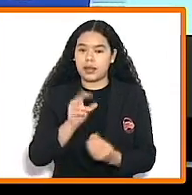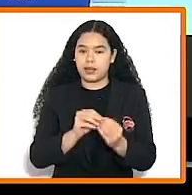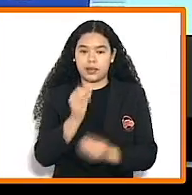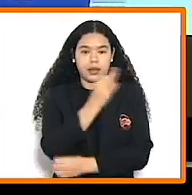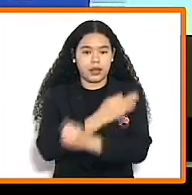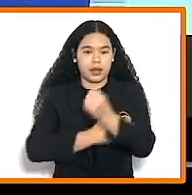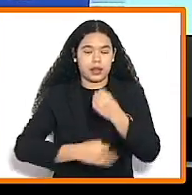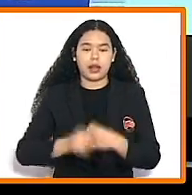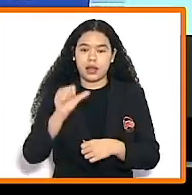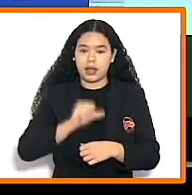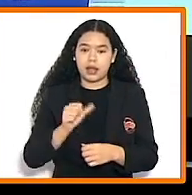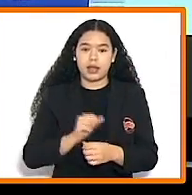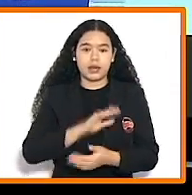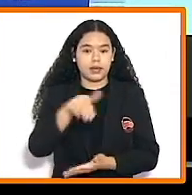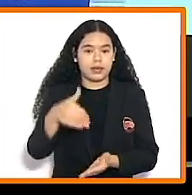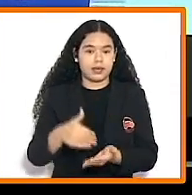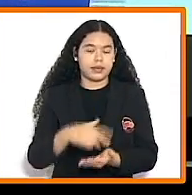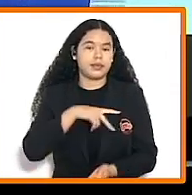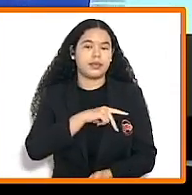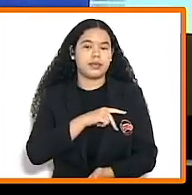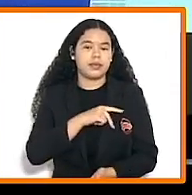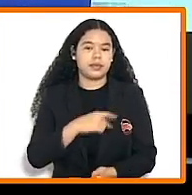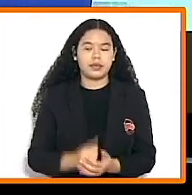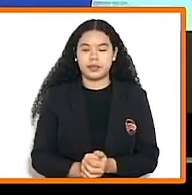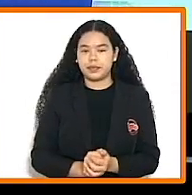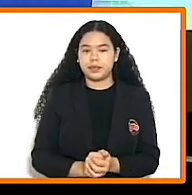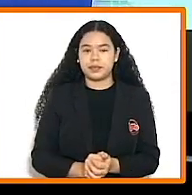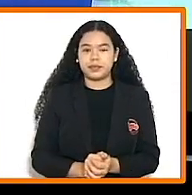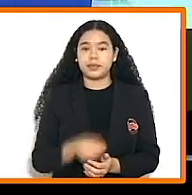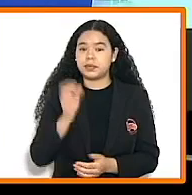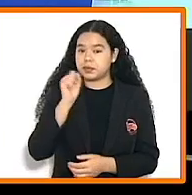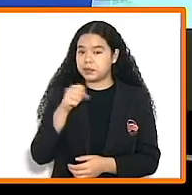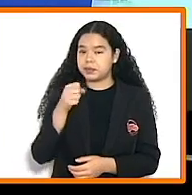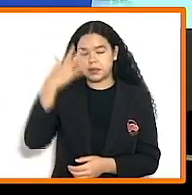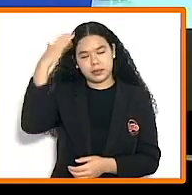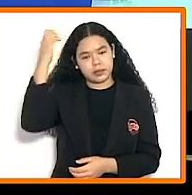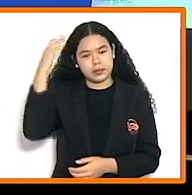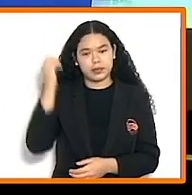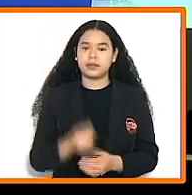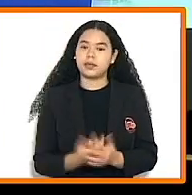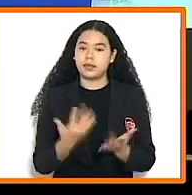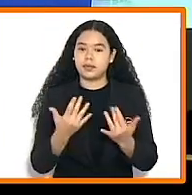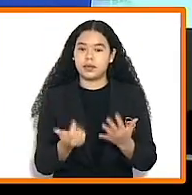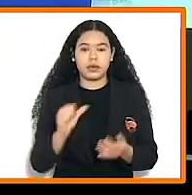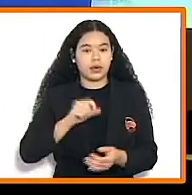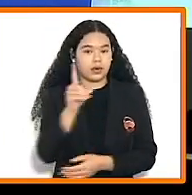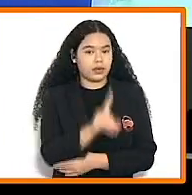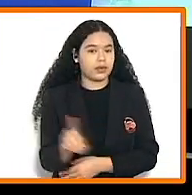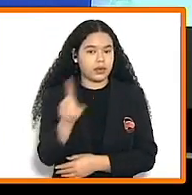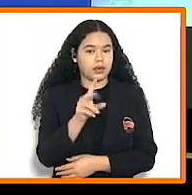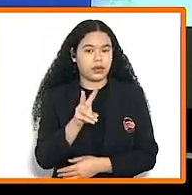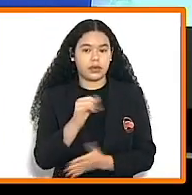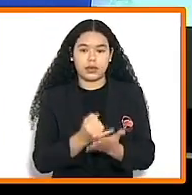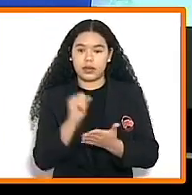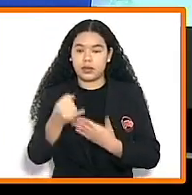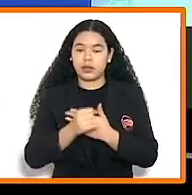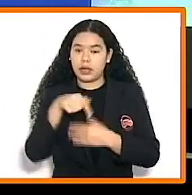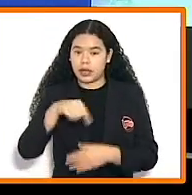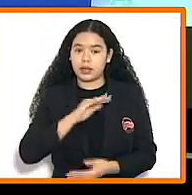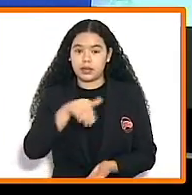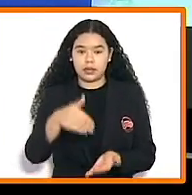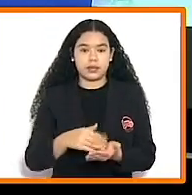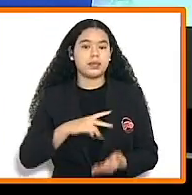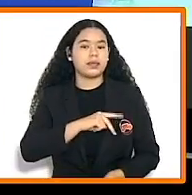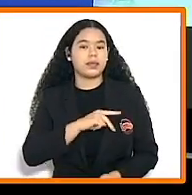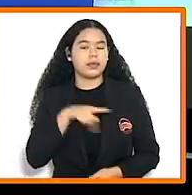tarde, aquí en Expo Centro, el Bazar del Sábado. Así es, Charlyn, te esperamos hoy domingo 2 de junio aquí en el Bazar del Sábado para que puedas presenciar